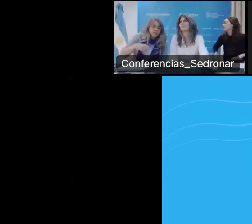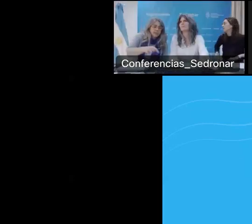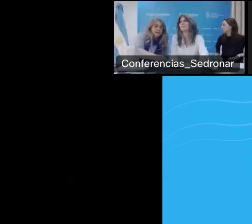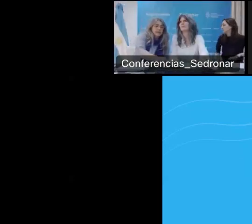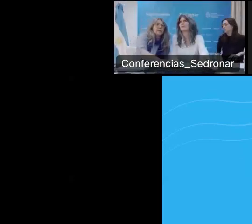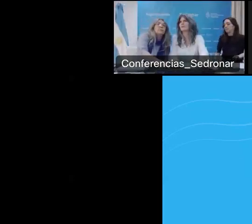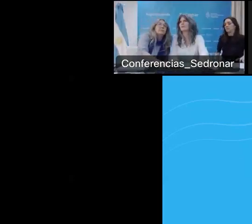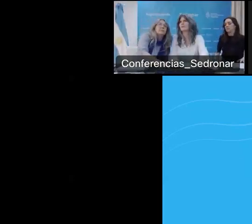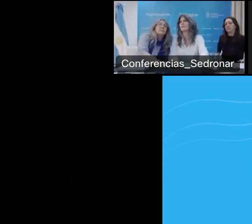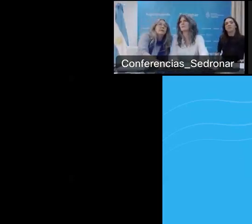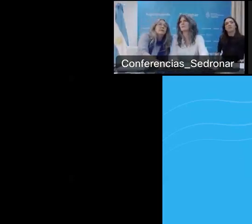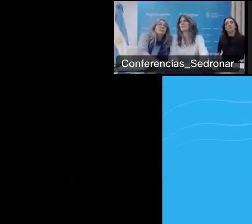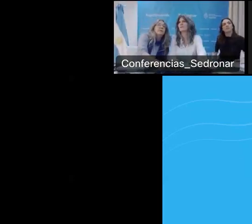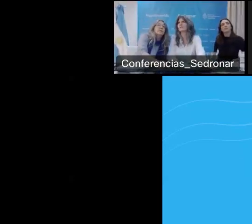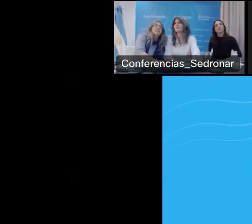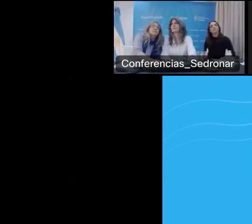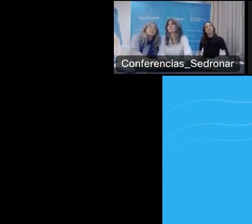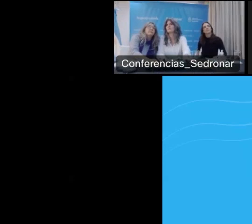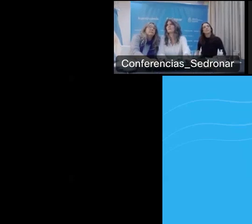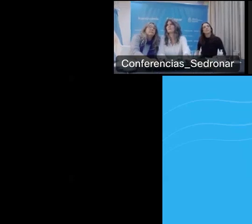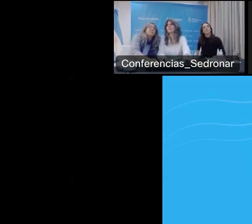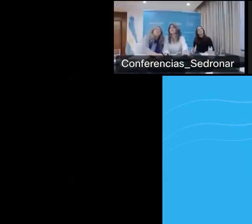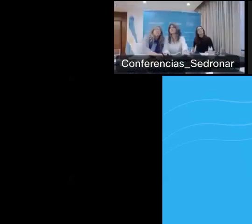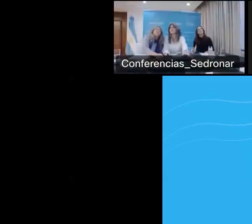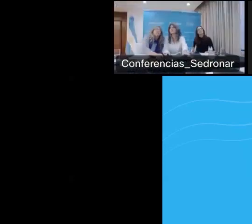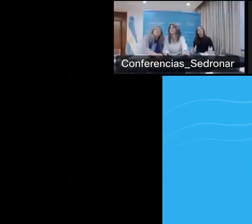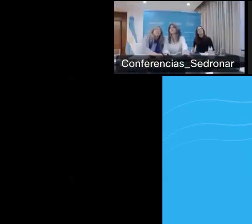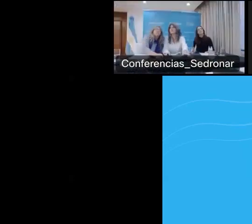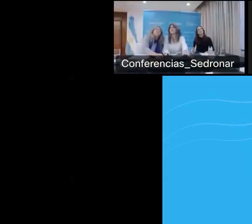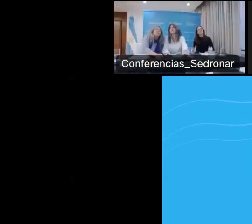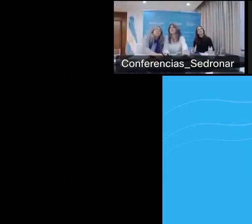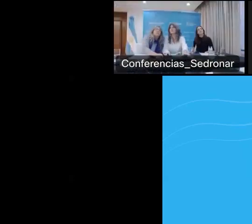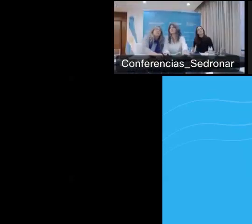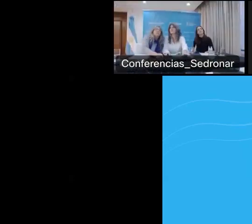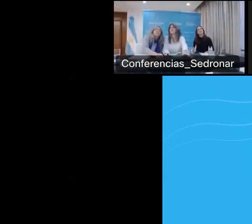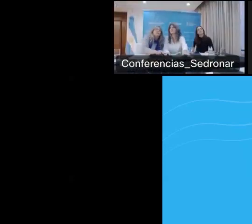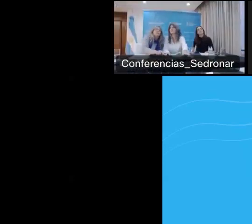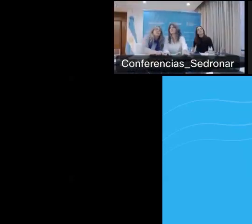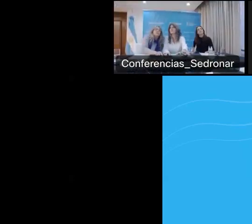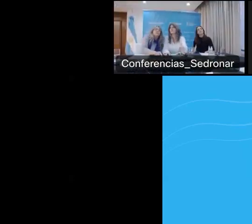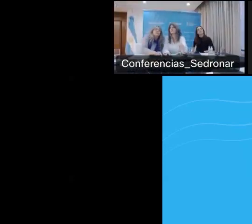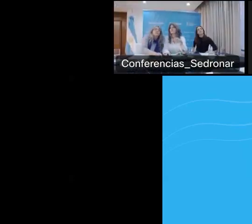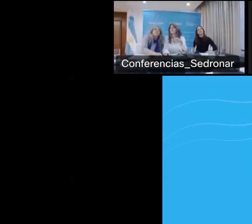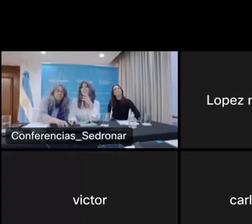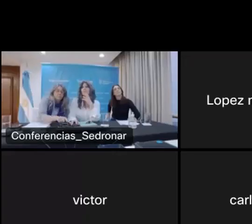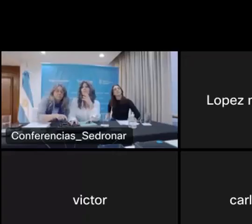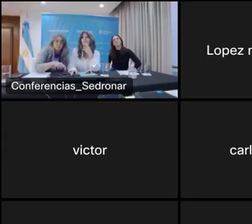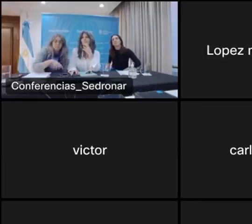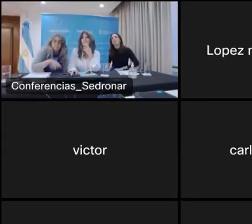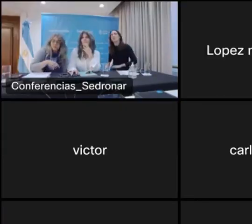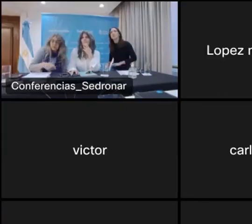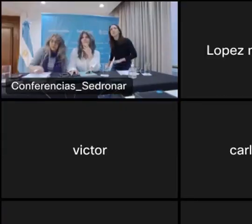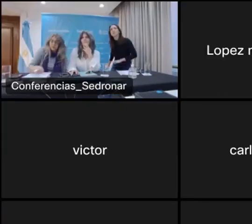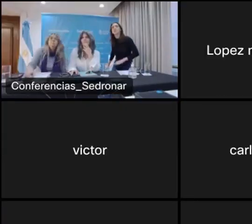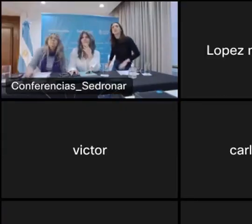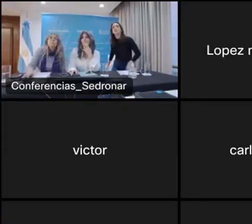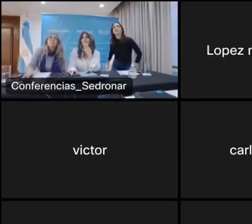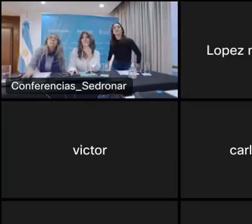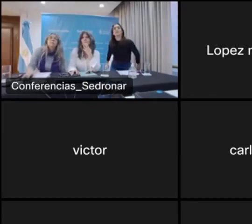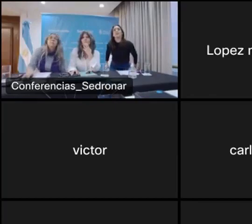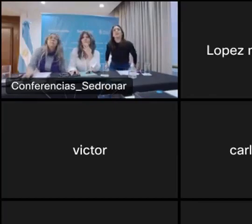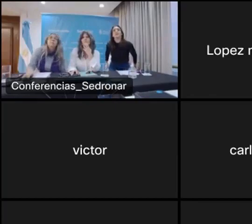¿Y acá me pasamos a la otra? A ver, espera. ¿Intento? No.